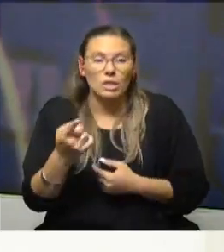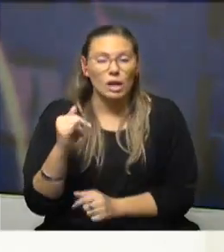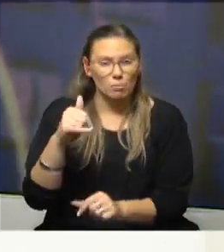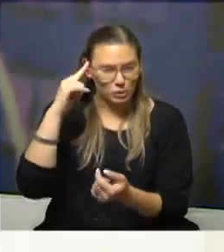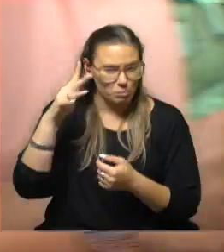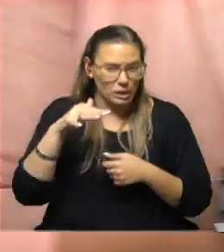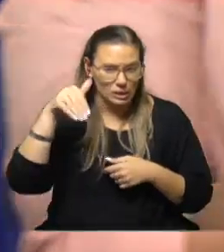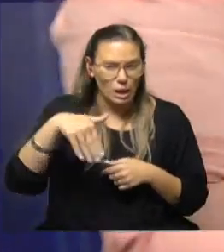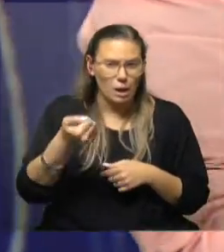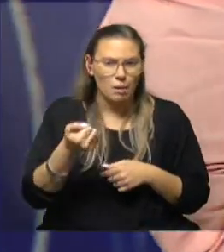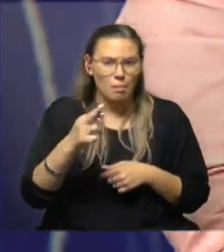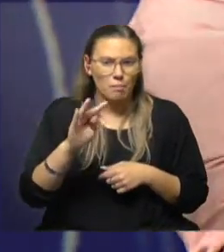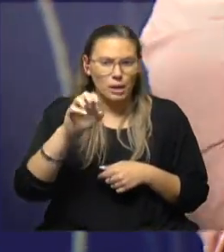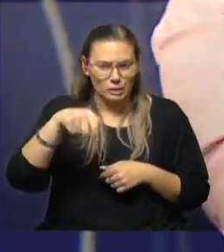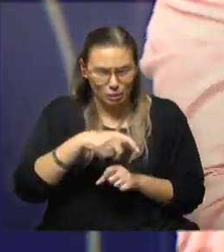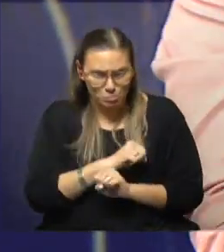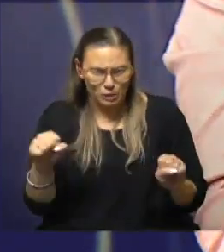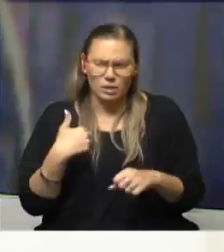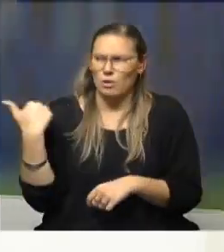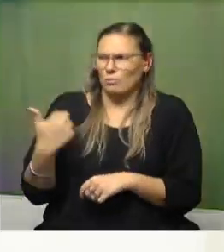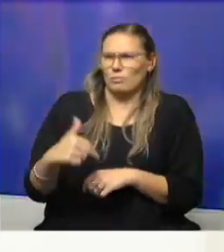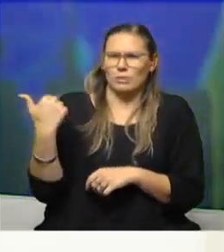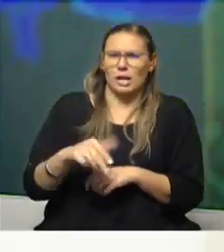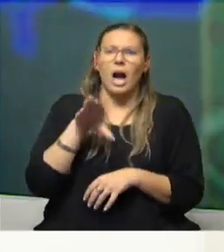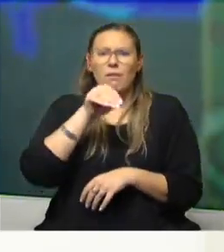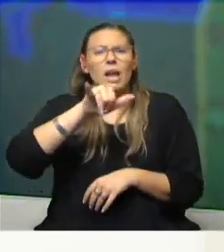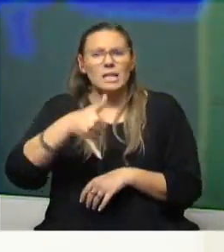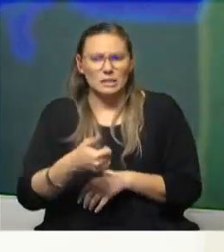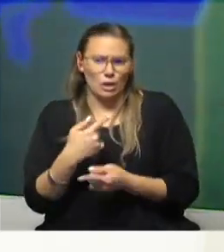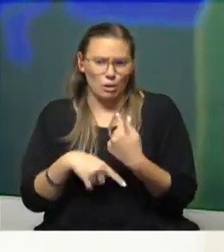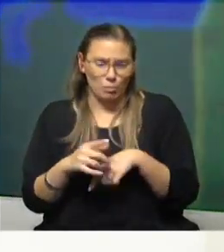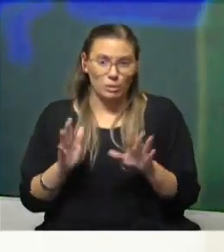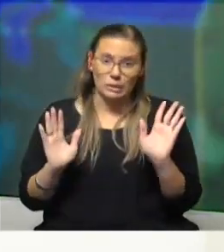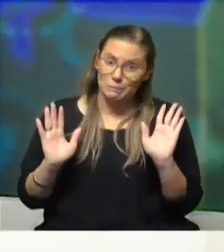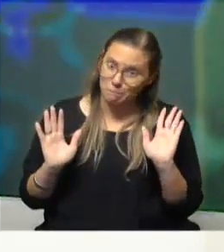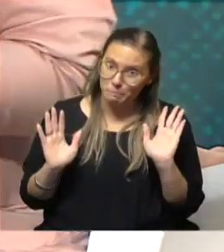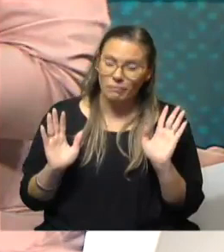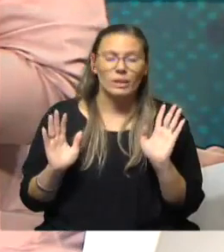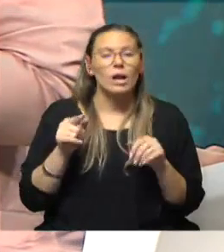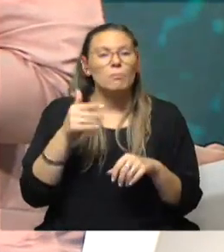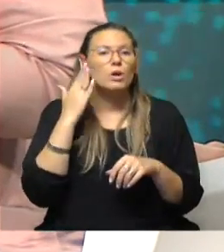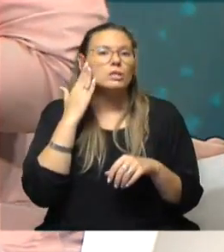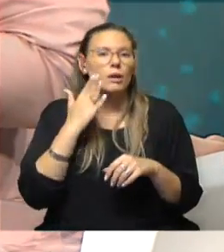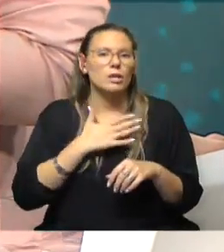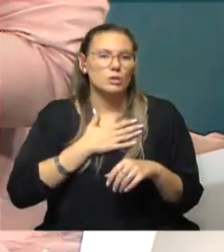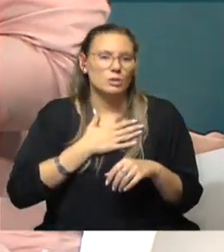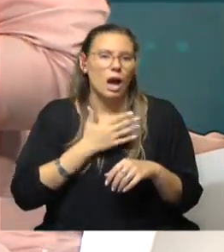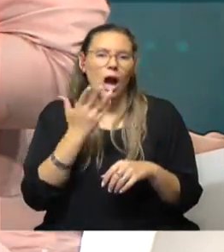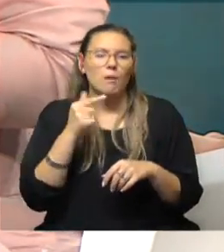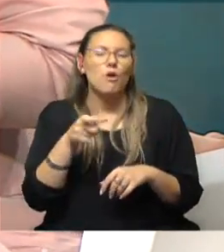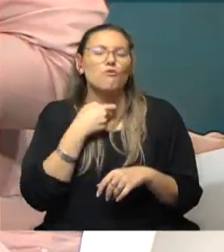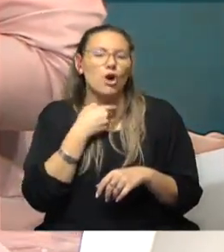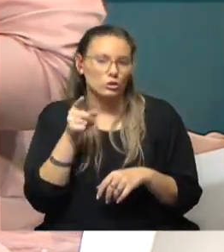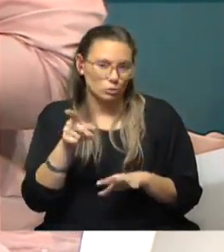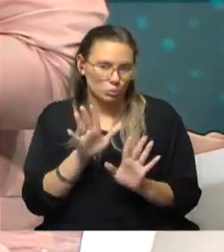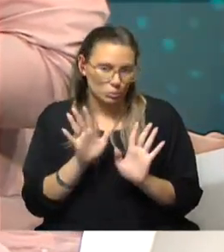podría jamás no sé, pero hablar, sí, hablar de estos temas es lindo. Para, y con, vos sabés que yo soy un gran fan de tu vozarrón, eso lo